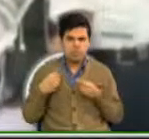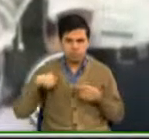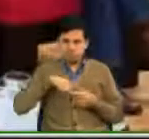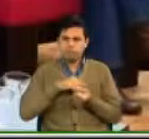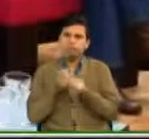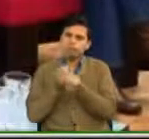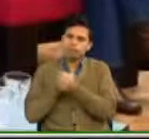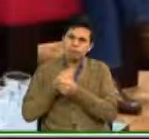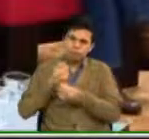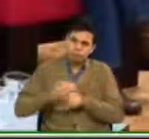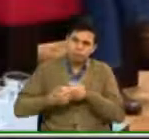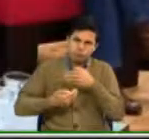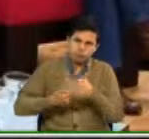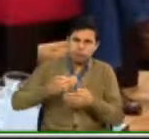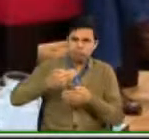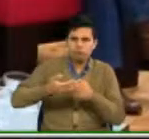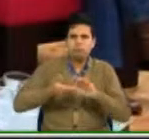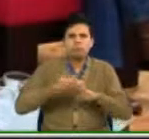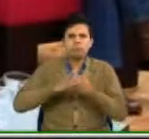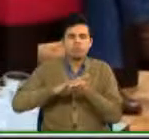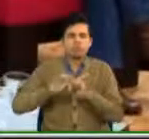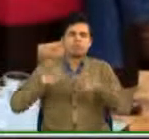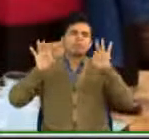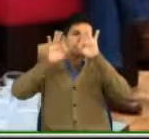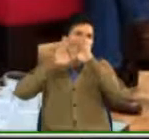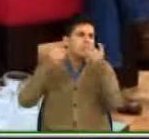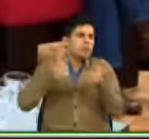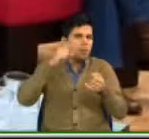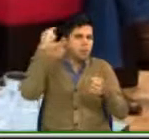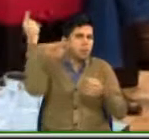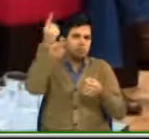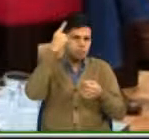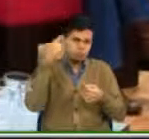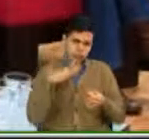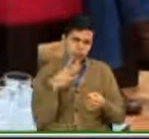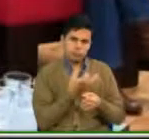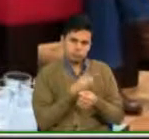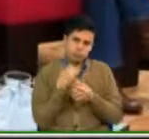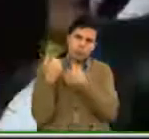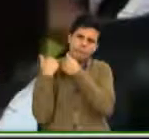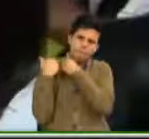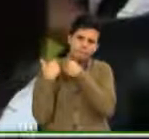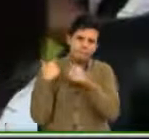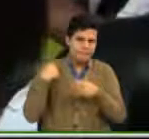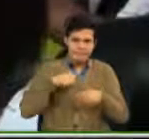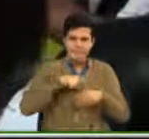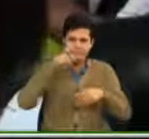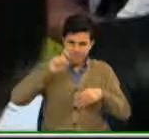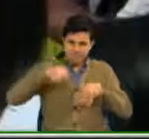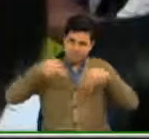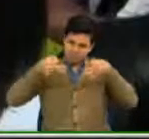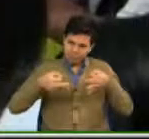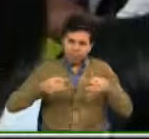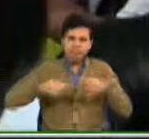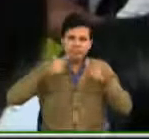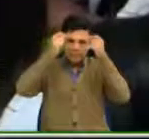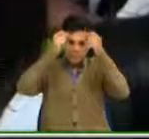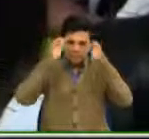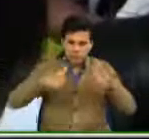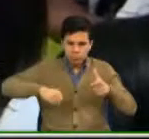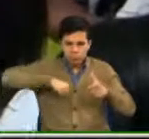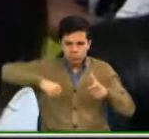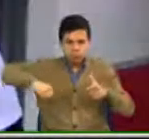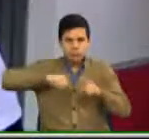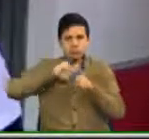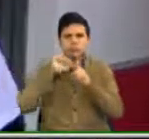de paz, es muy importante porque a nivel general nos compete a todos. Debemos consolidar el Estado Social de Derecho que es el de Colombia,